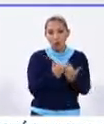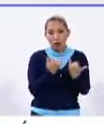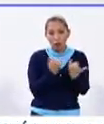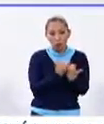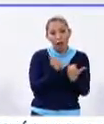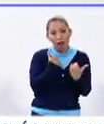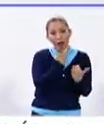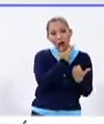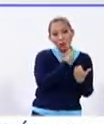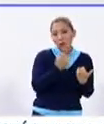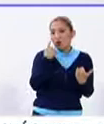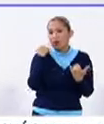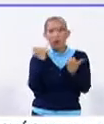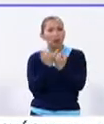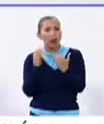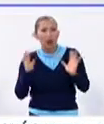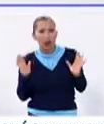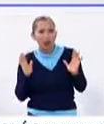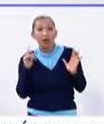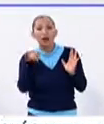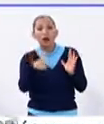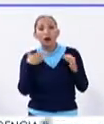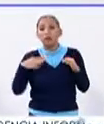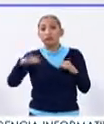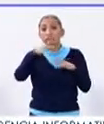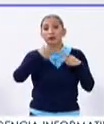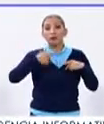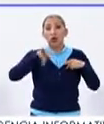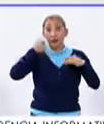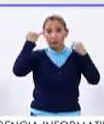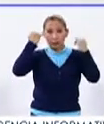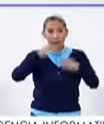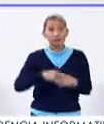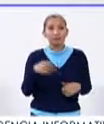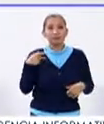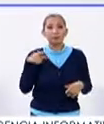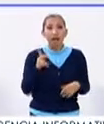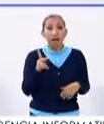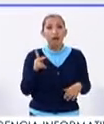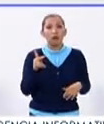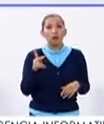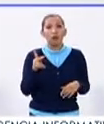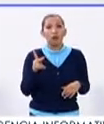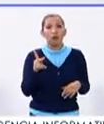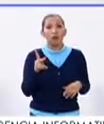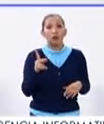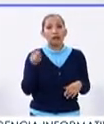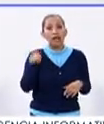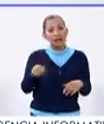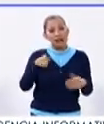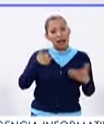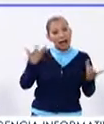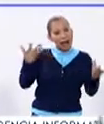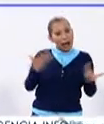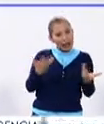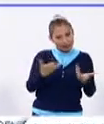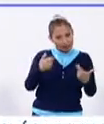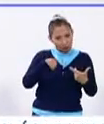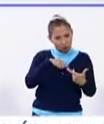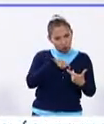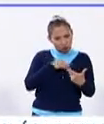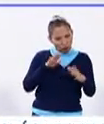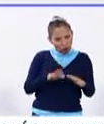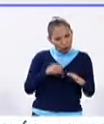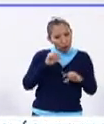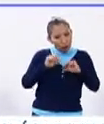el género, al igual que muchas cosas que la humanidad hace. Pero, sin lugar a dudas, esa construcción se tiene